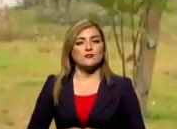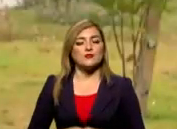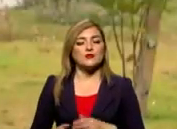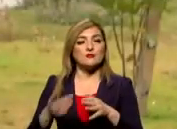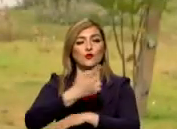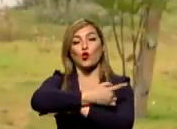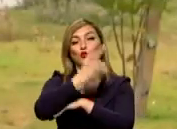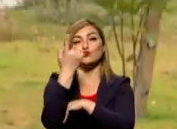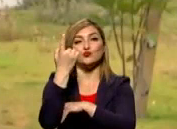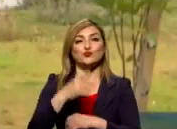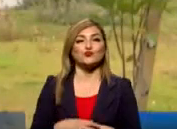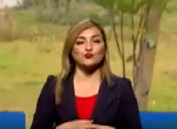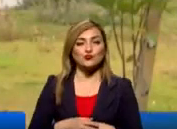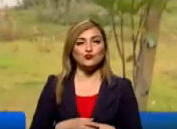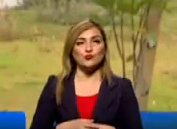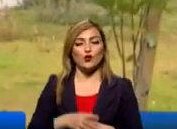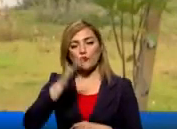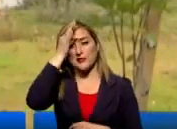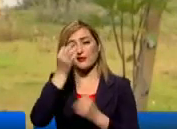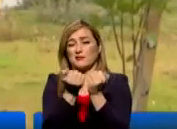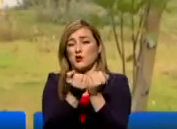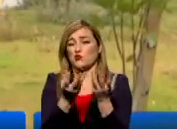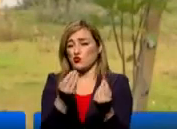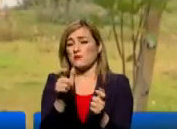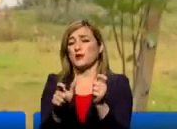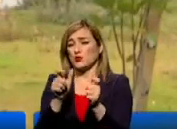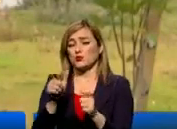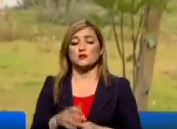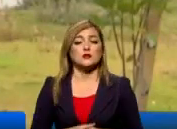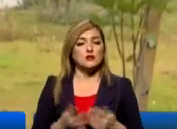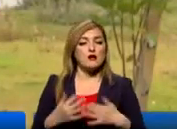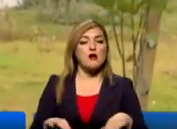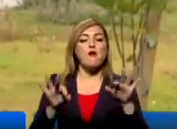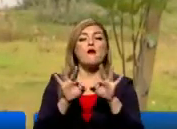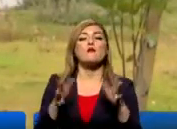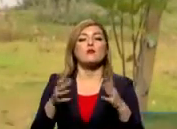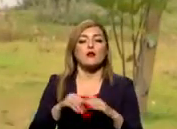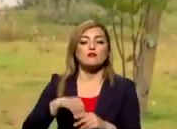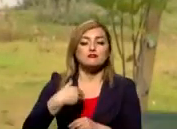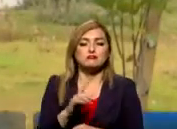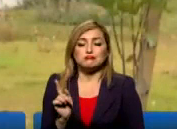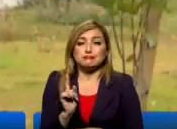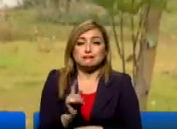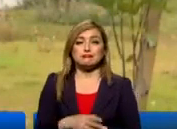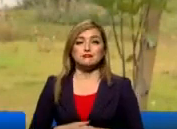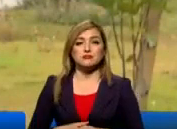estos días en los que la capacidad hospitalaria se encuentra al tope, es importante evitar salir, evitar